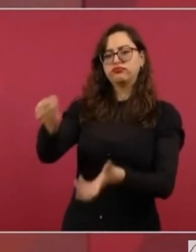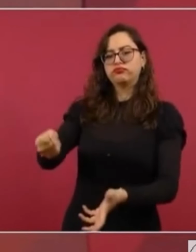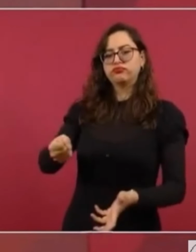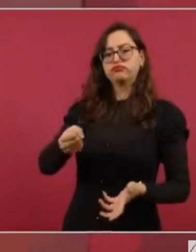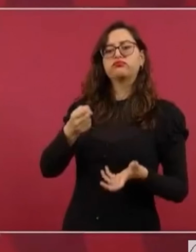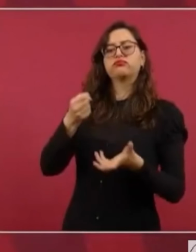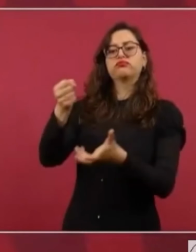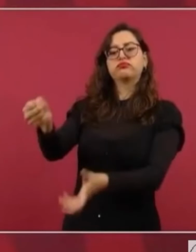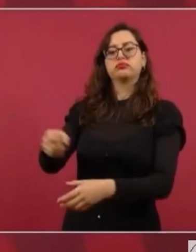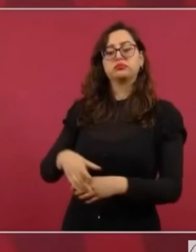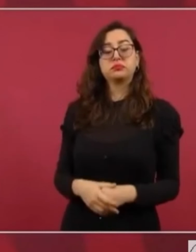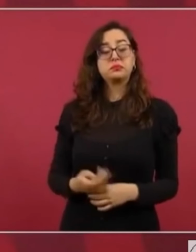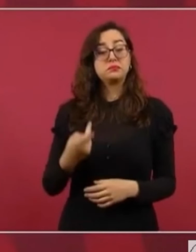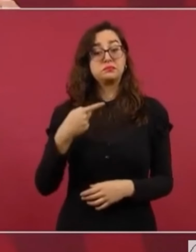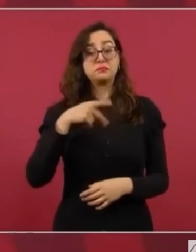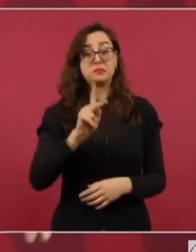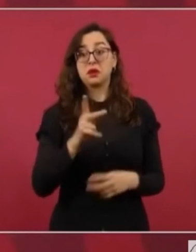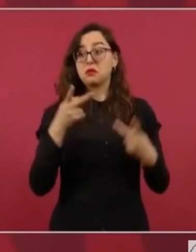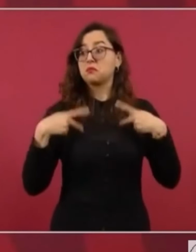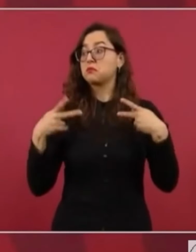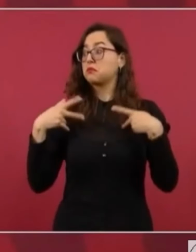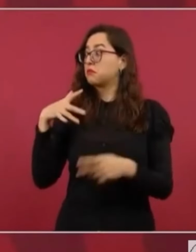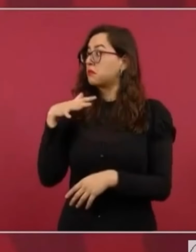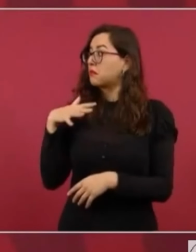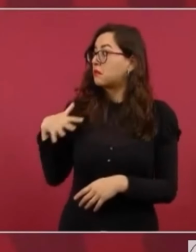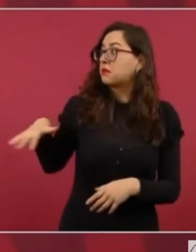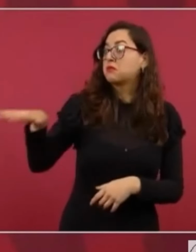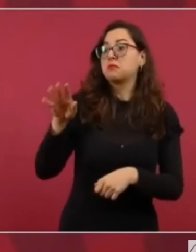llegan a los beneficiarios.